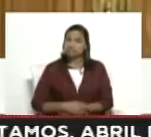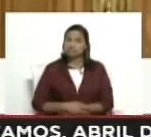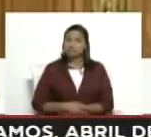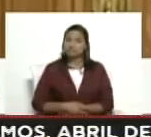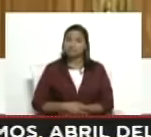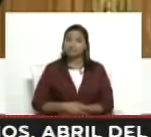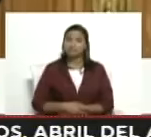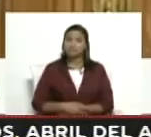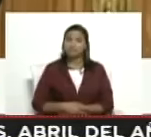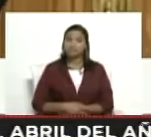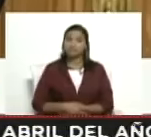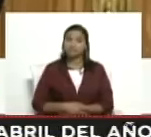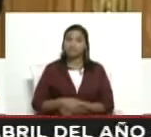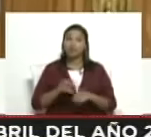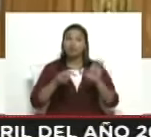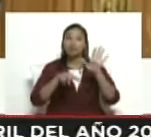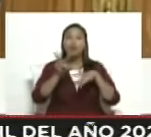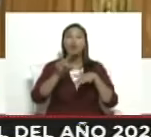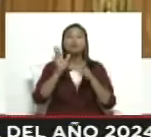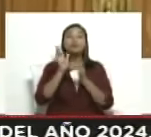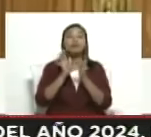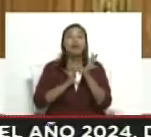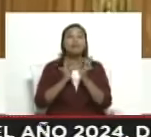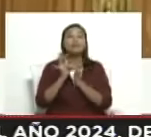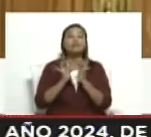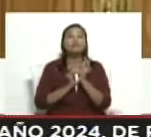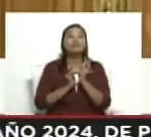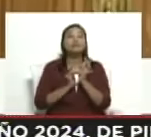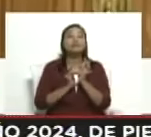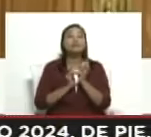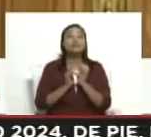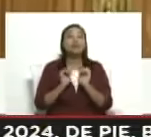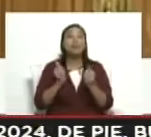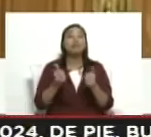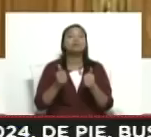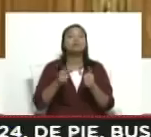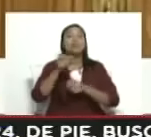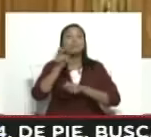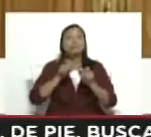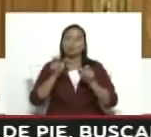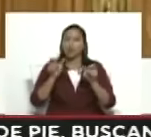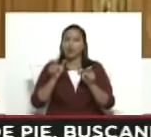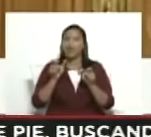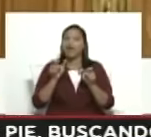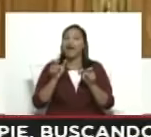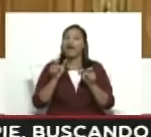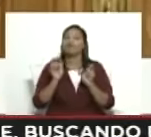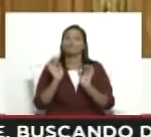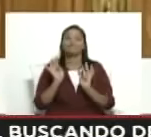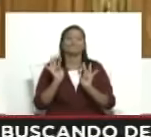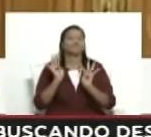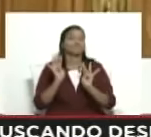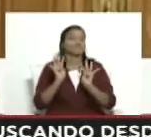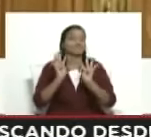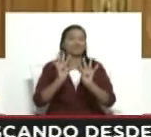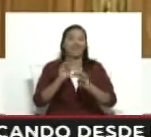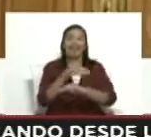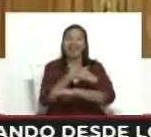Y el 12 de abril entonces comenzó la gente a salir a la calle. El pueblo a